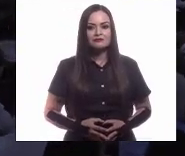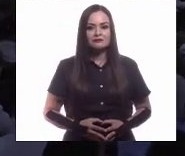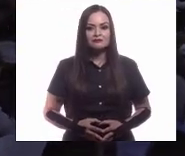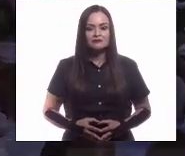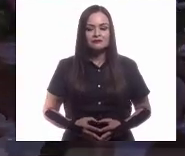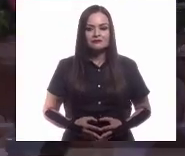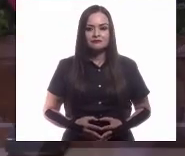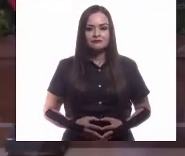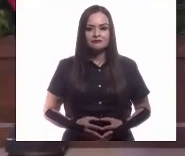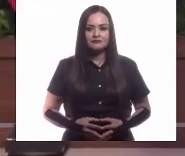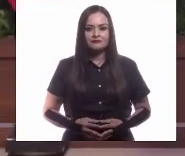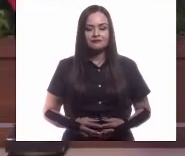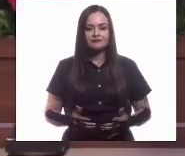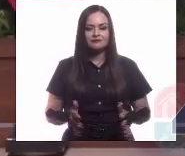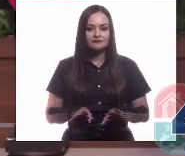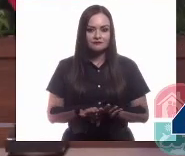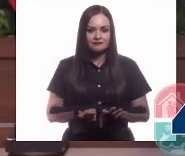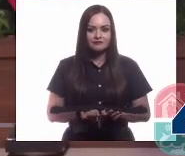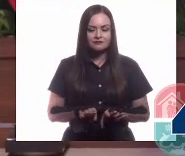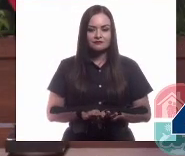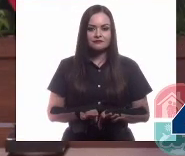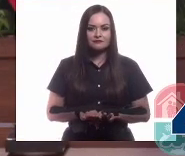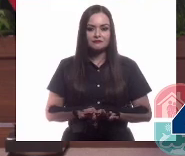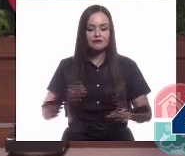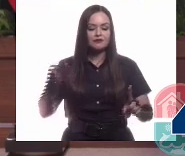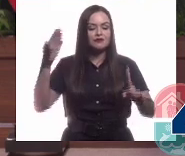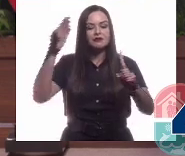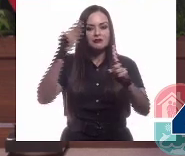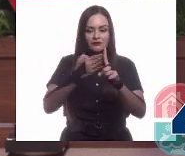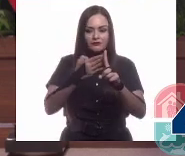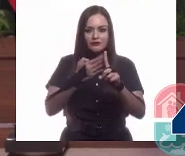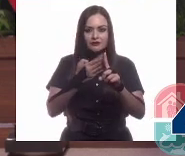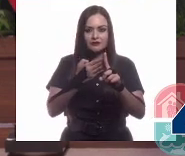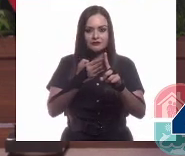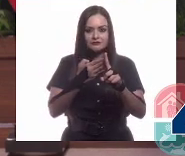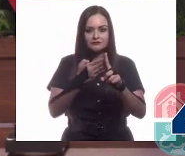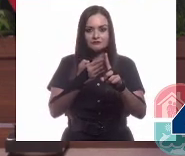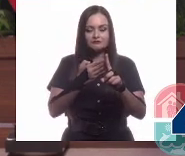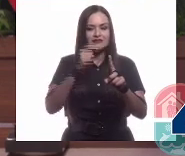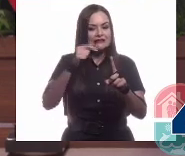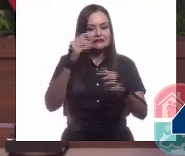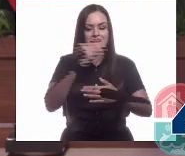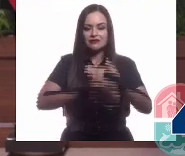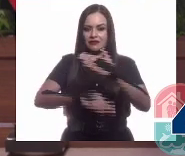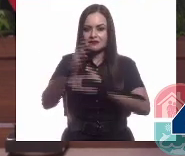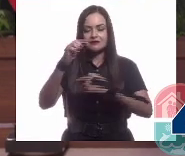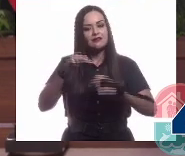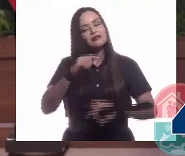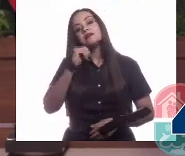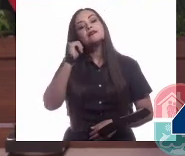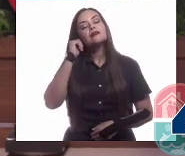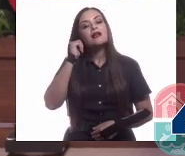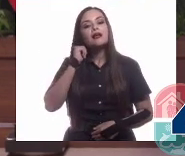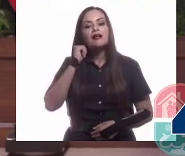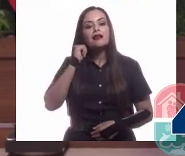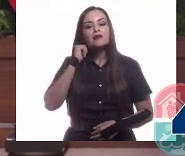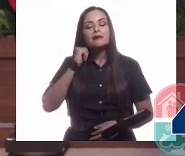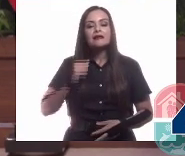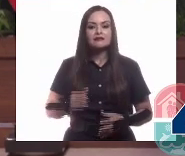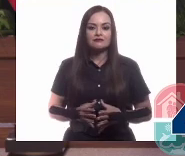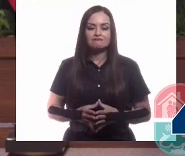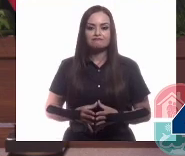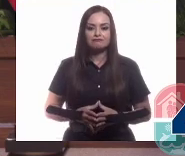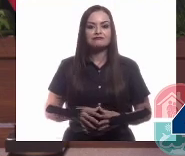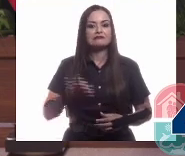Tenemos la disposición y el propósito de replicar este éxito en La Paz, porque créanme que ha sido